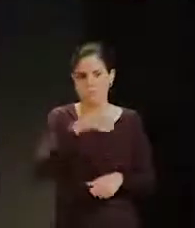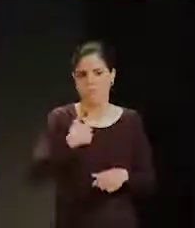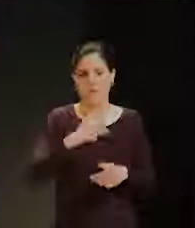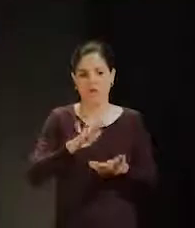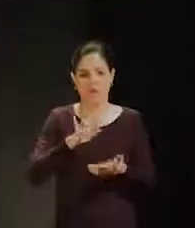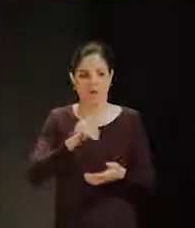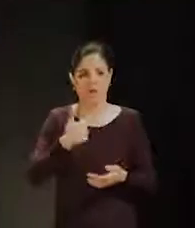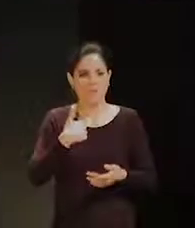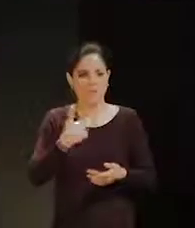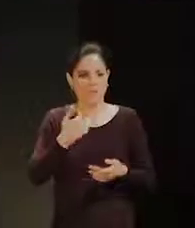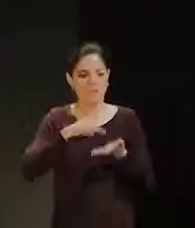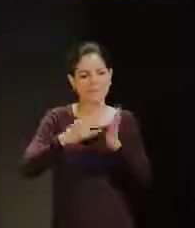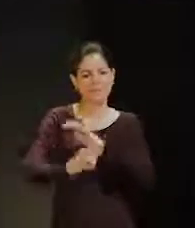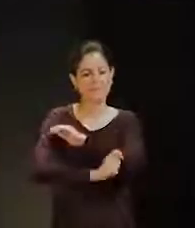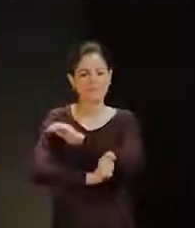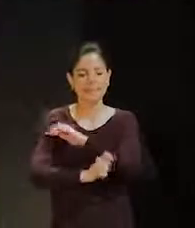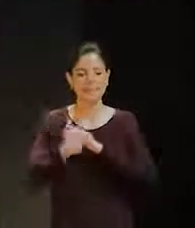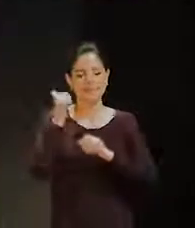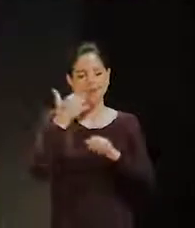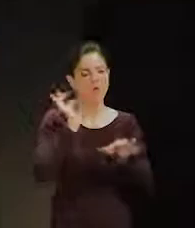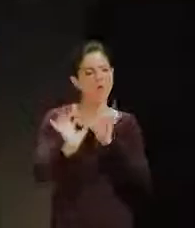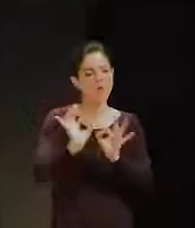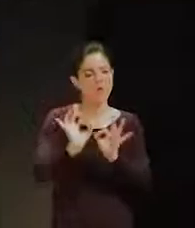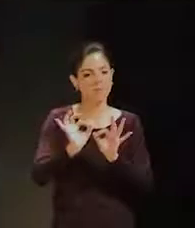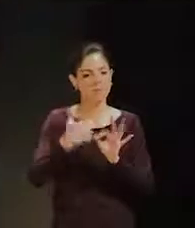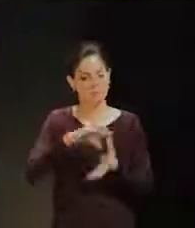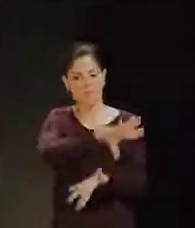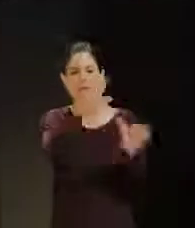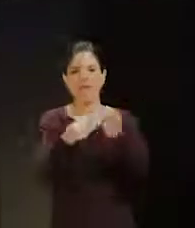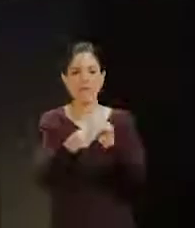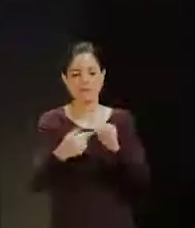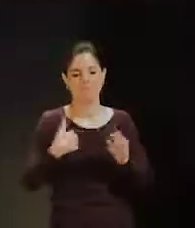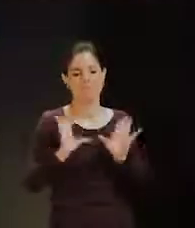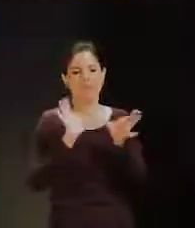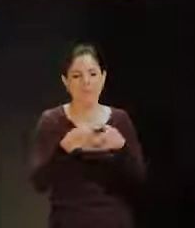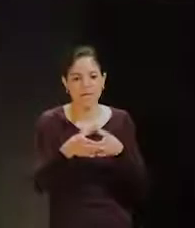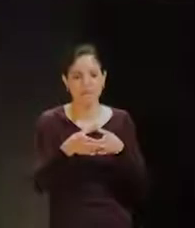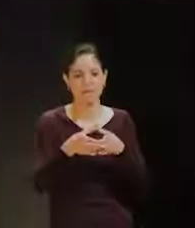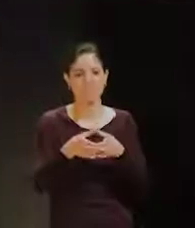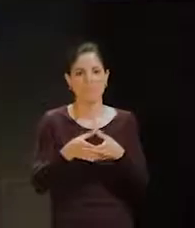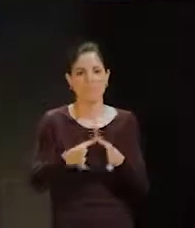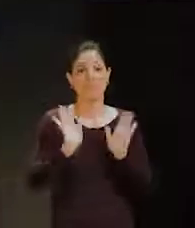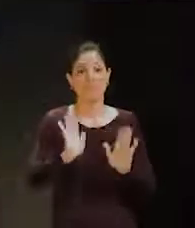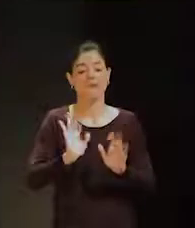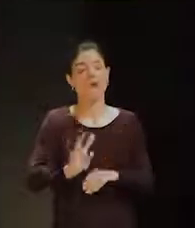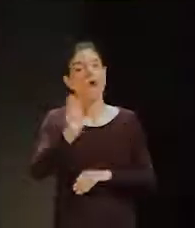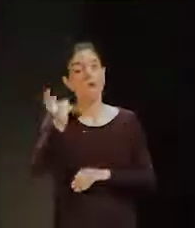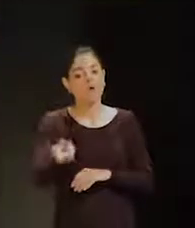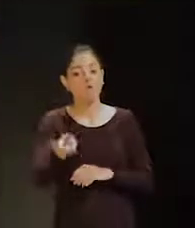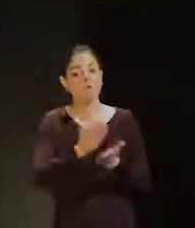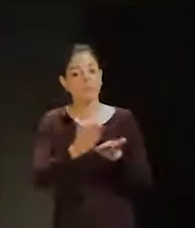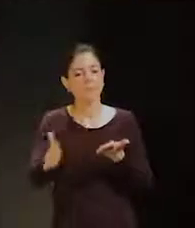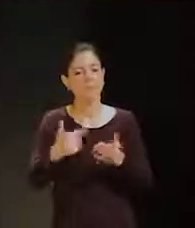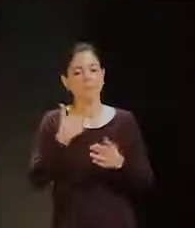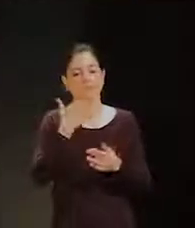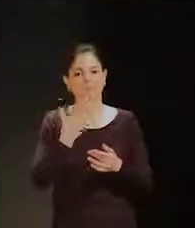mi estrategia muy concreta y muy práctica que voy a aplicar con mi equipo y nada más. Pero ayudarte